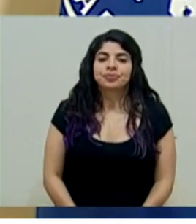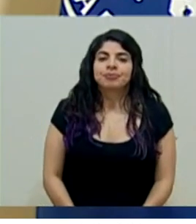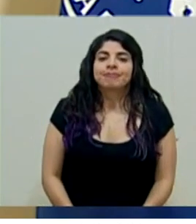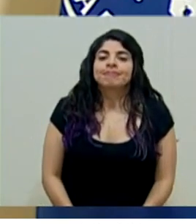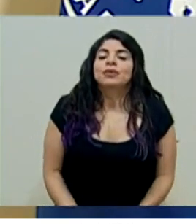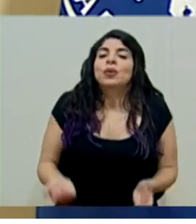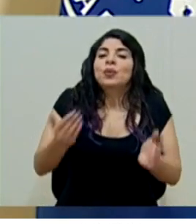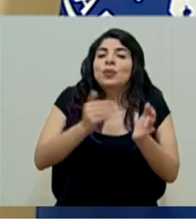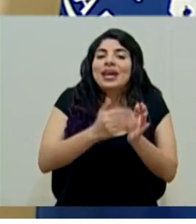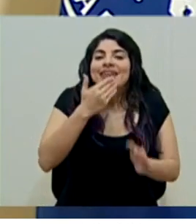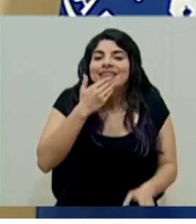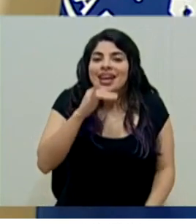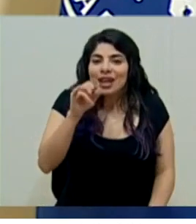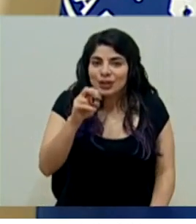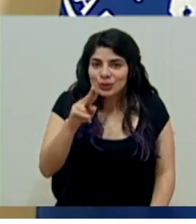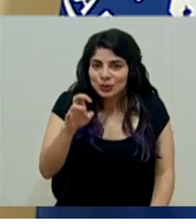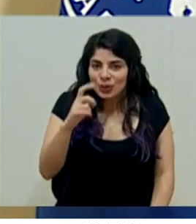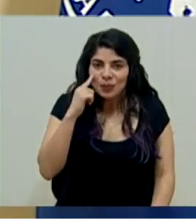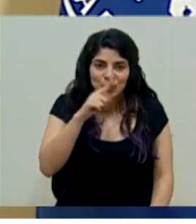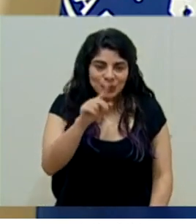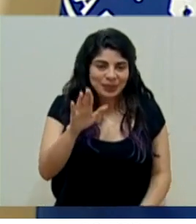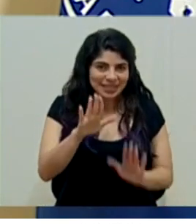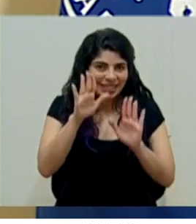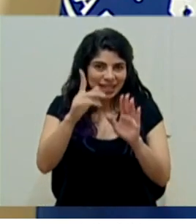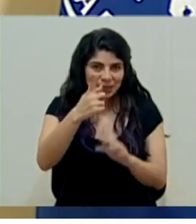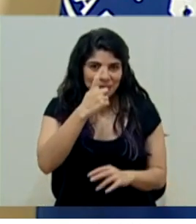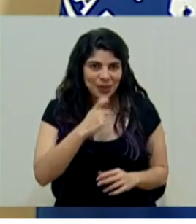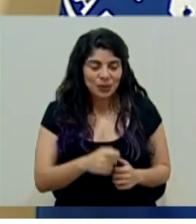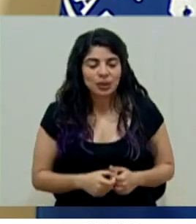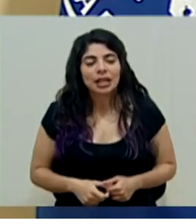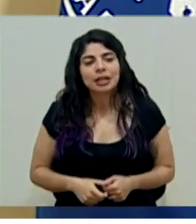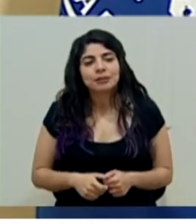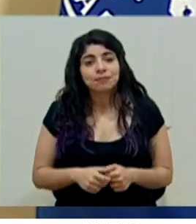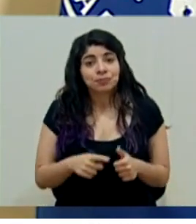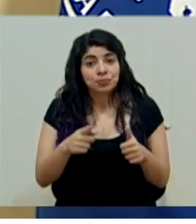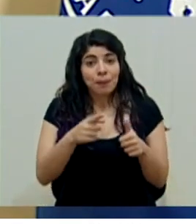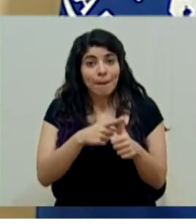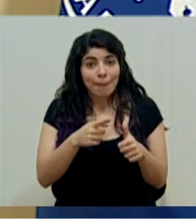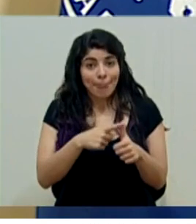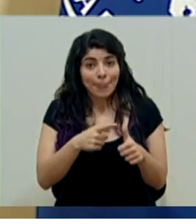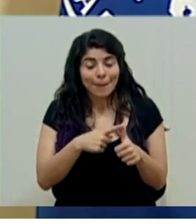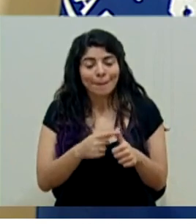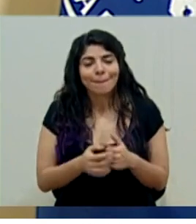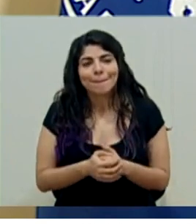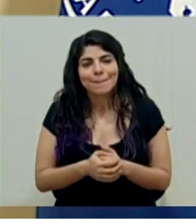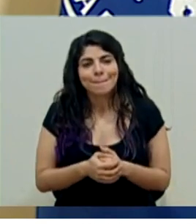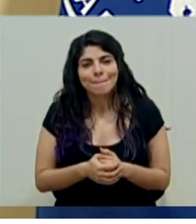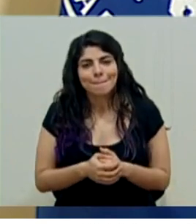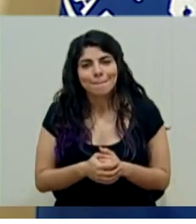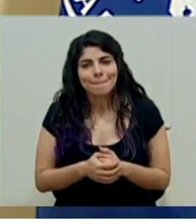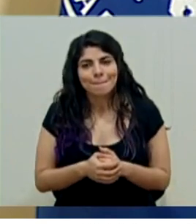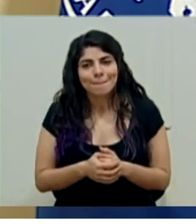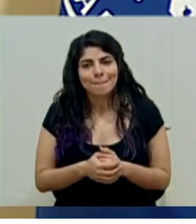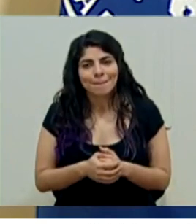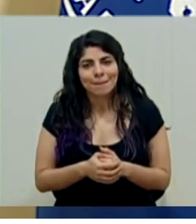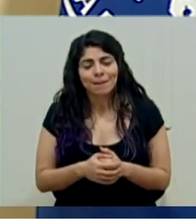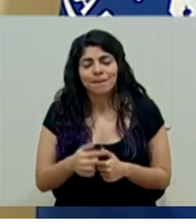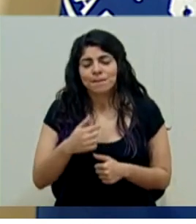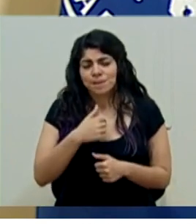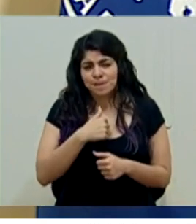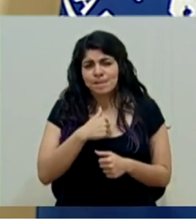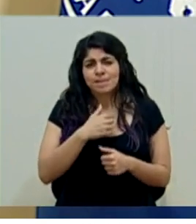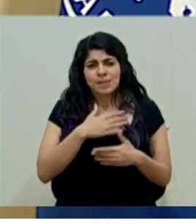De nuevo, gracias, José, por la excelente pregunta. Lo primero a la que yo